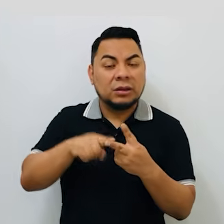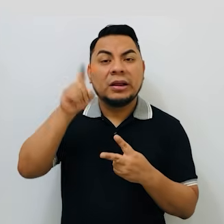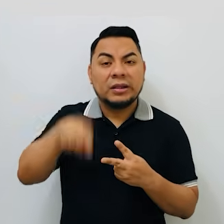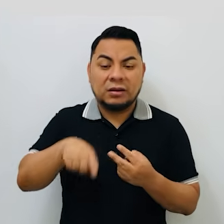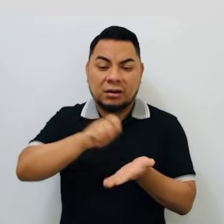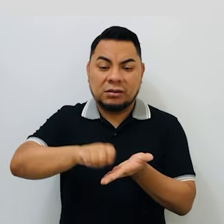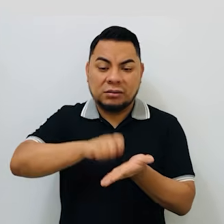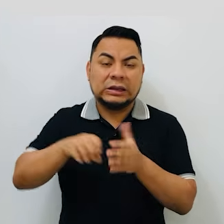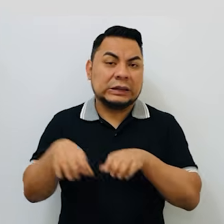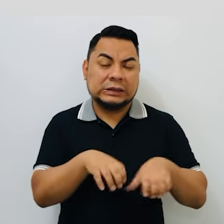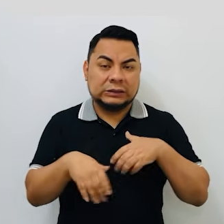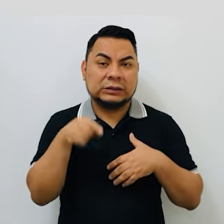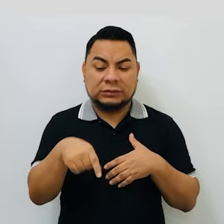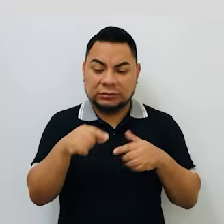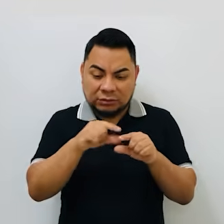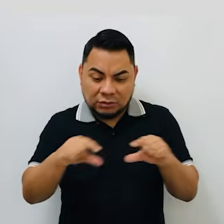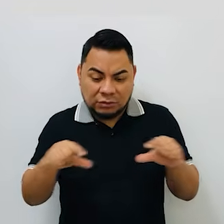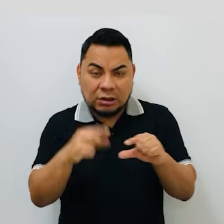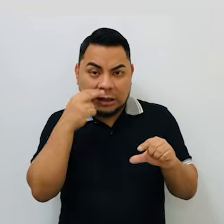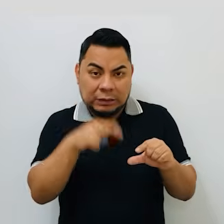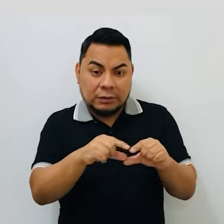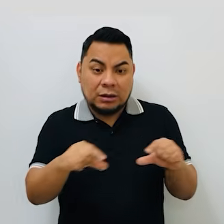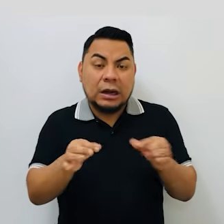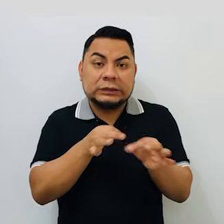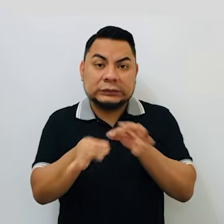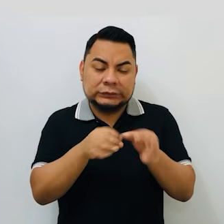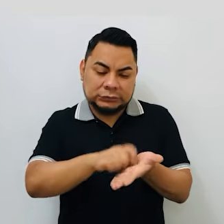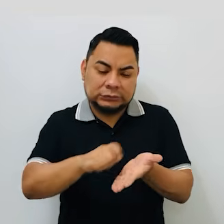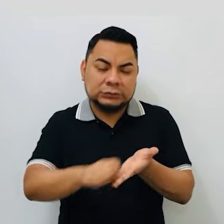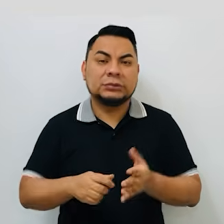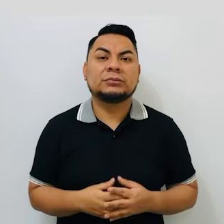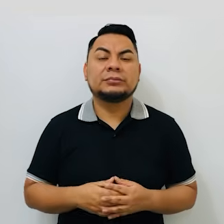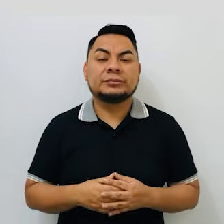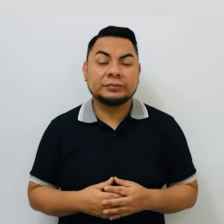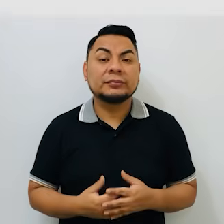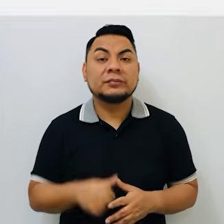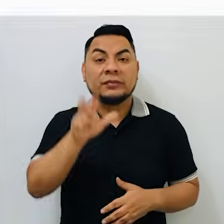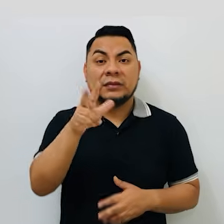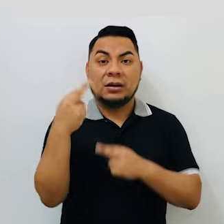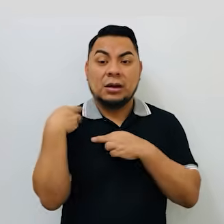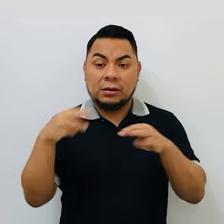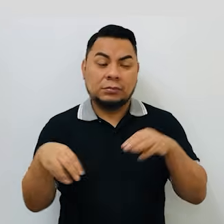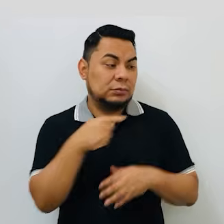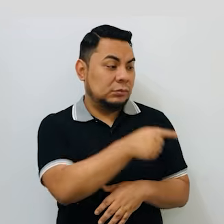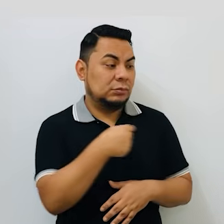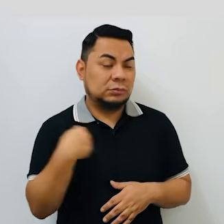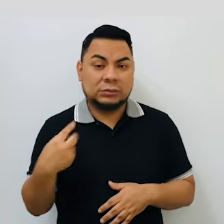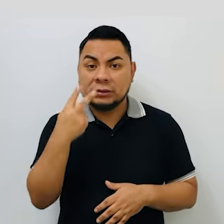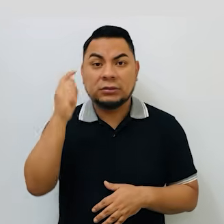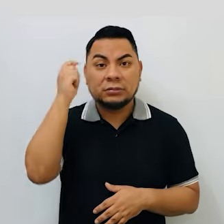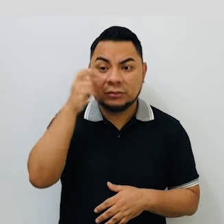casos, se deberá anotar el hecho en el campo Observaciones del acta de escrutinio. Los 3 miembros de